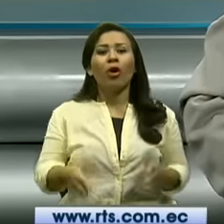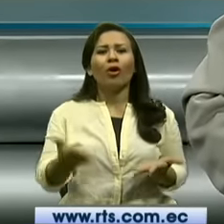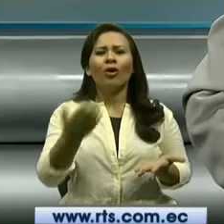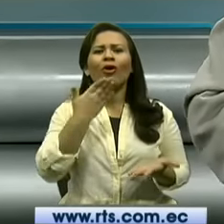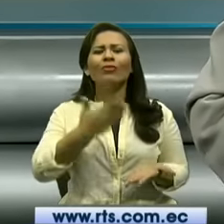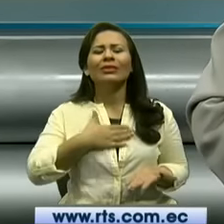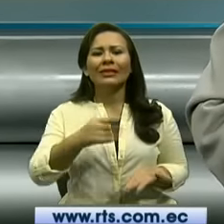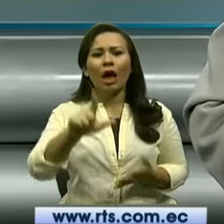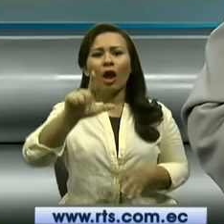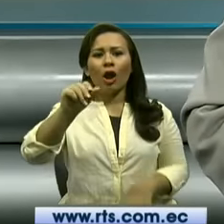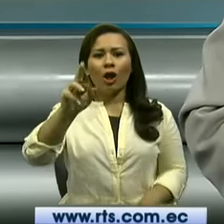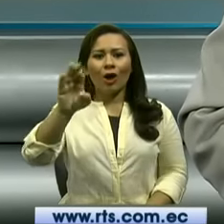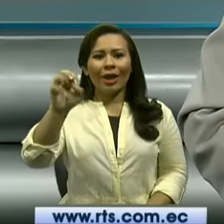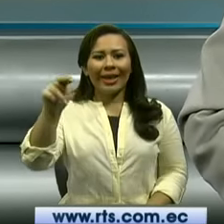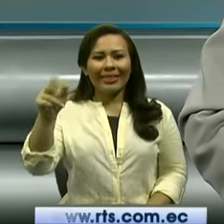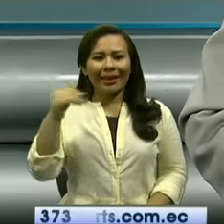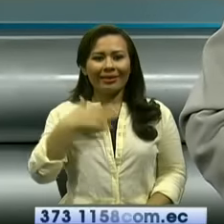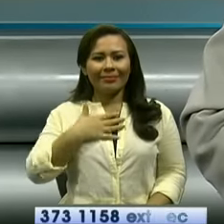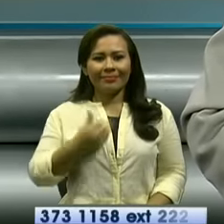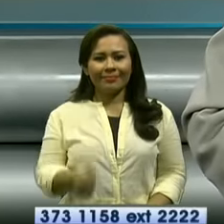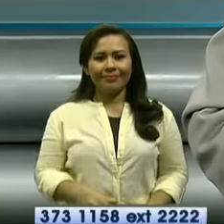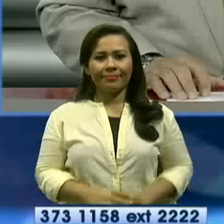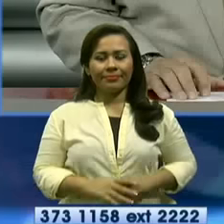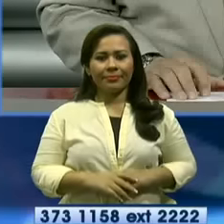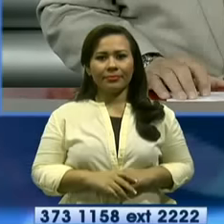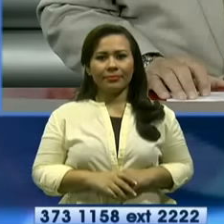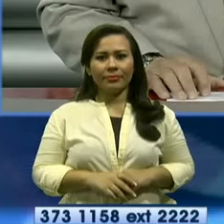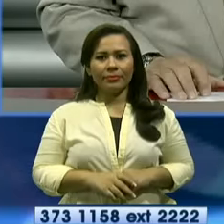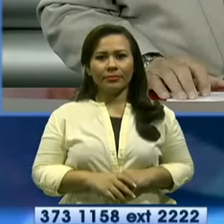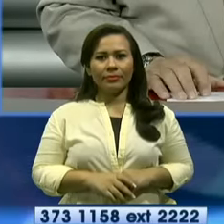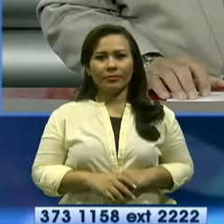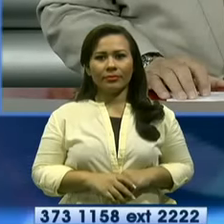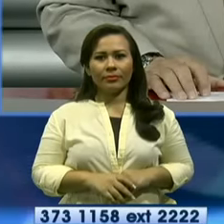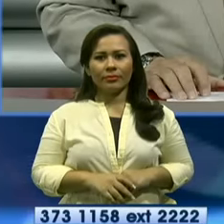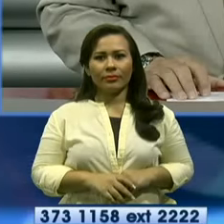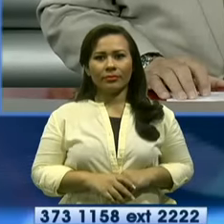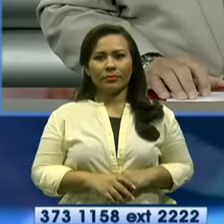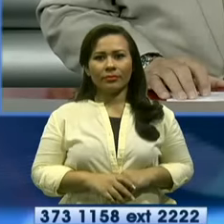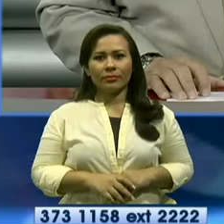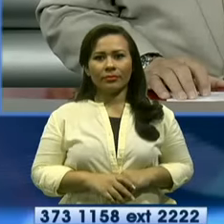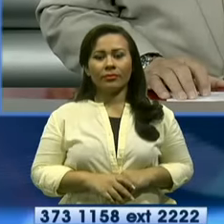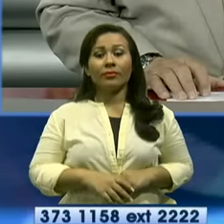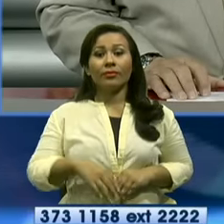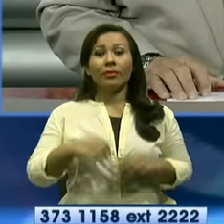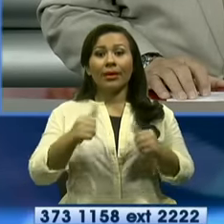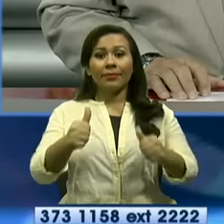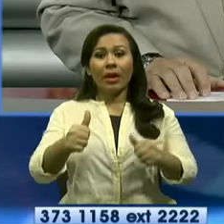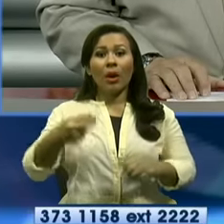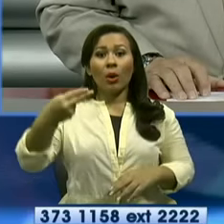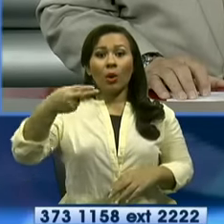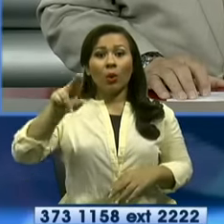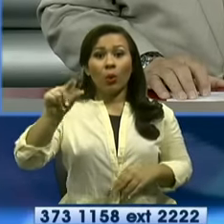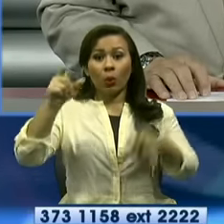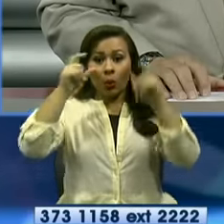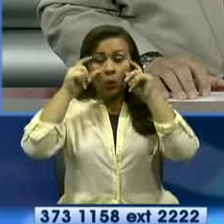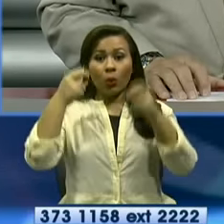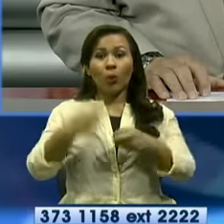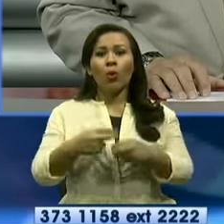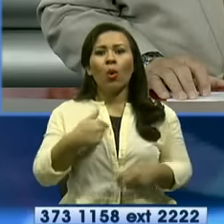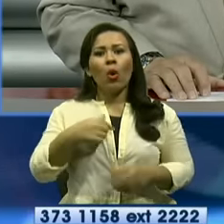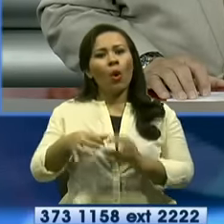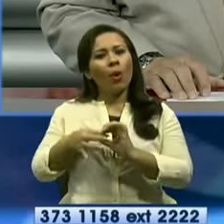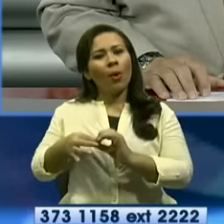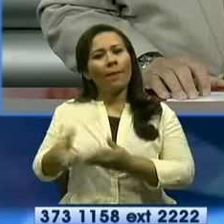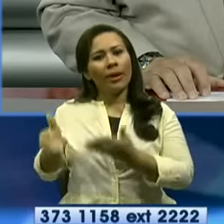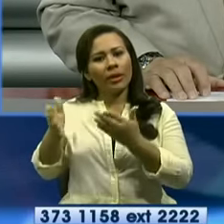escuchando. Adelante, por favor. Buenas noches. Adelante. ¿Qué tal, Hugo? Muy buenas noches. Un placer compartir